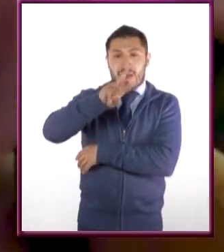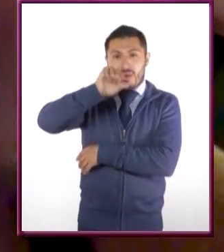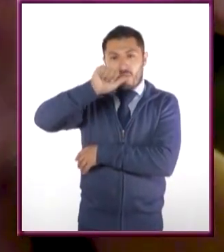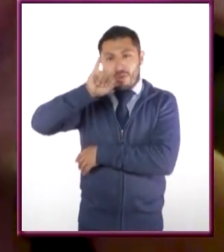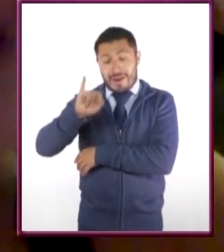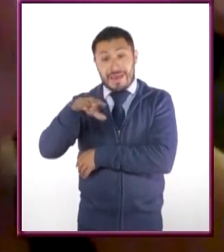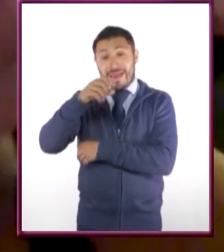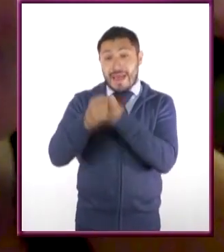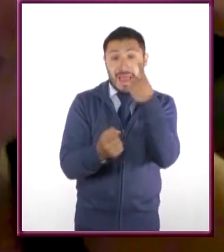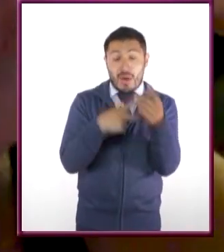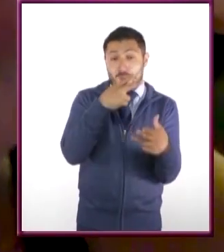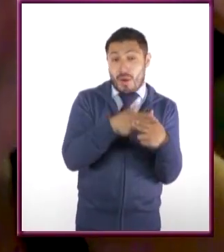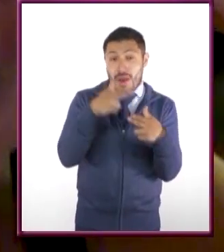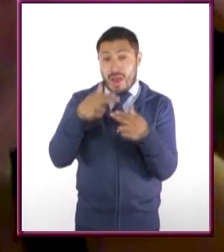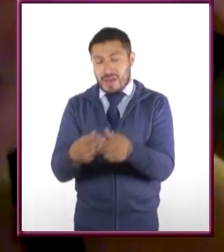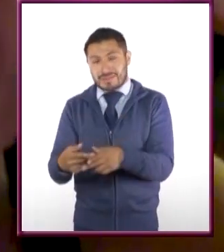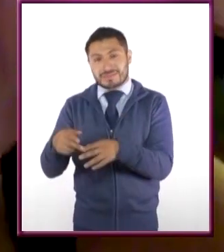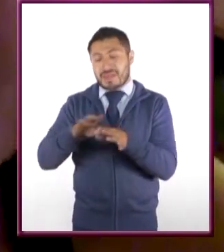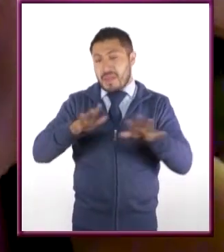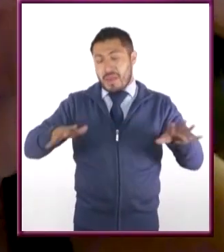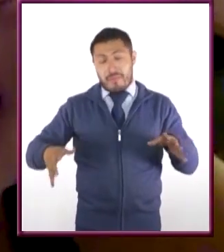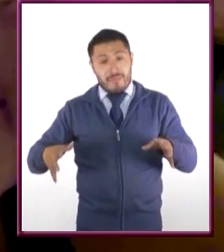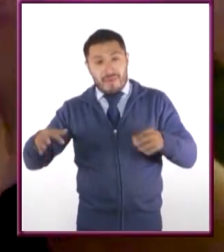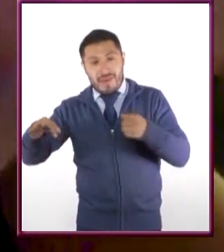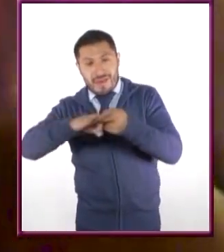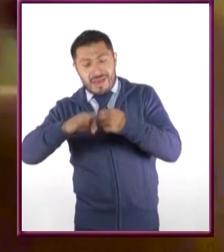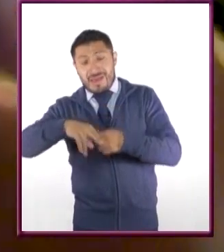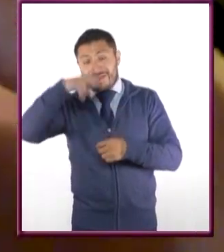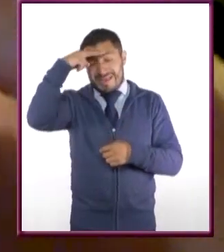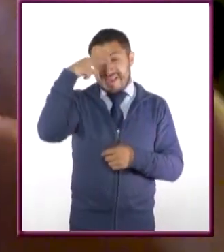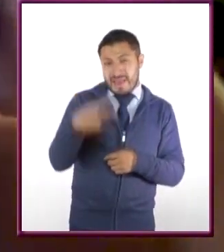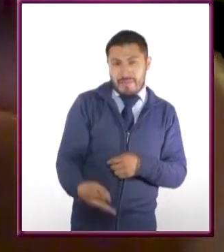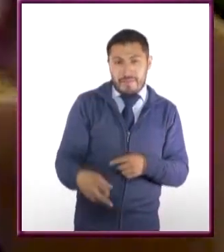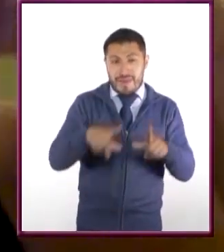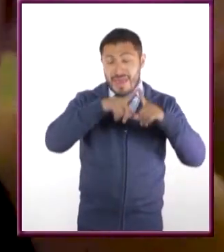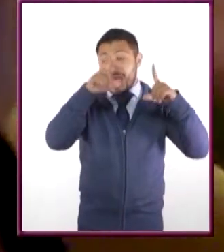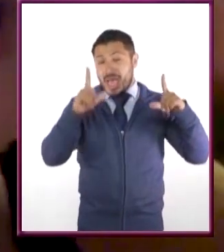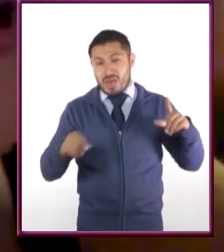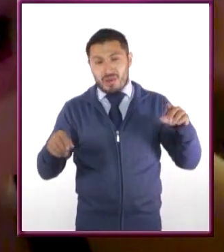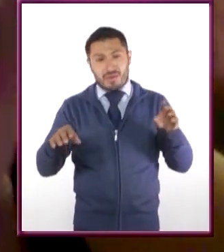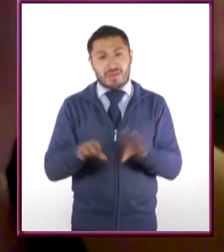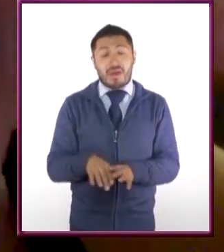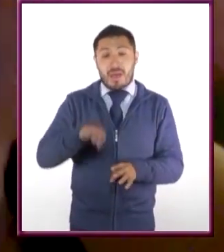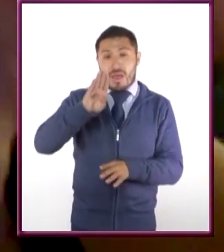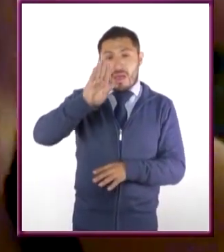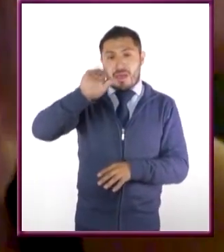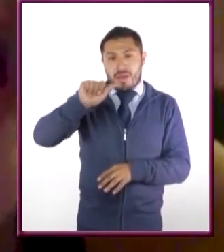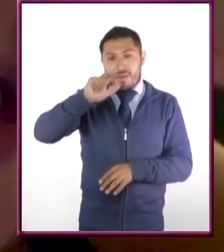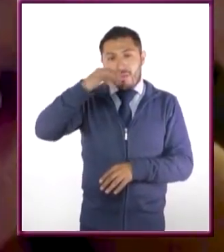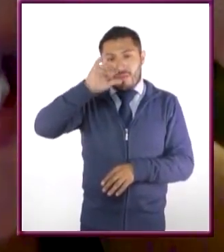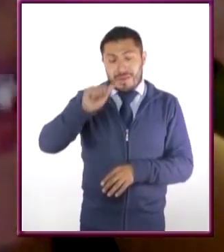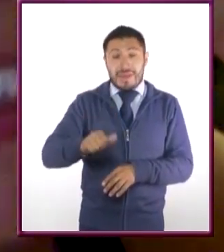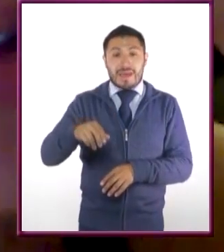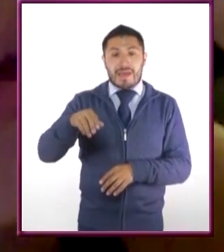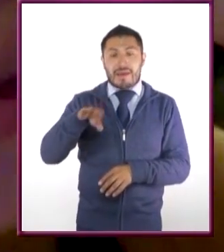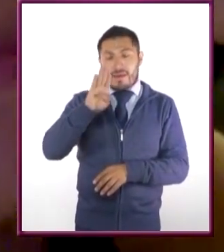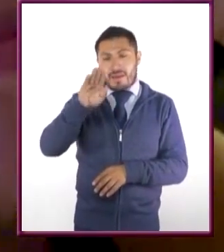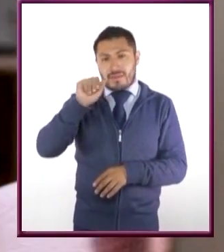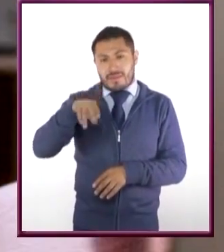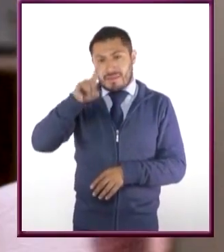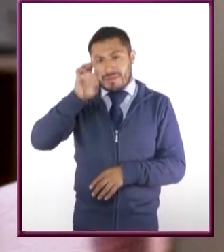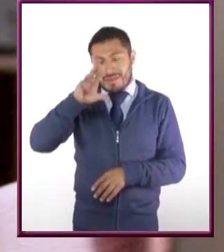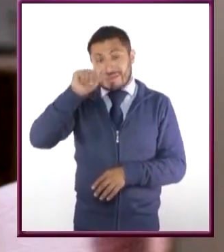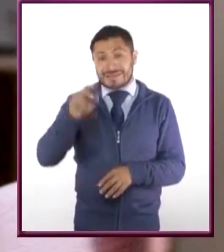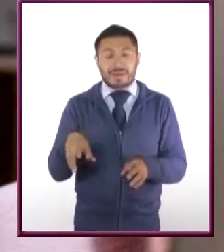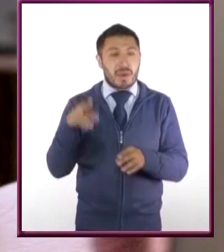costas mexicanas, ¿no? En lo que es básicamente la Bahía Banderas entre Nayarit y Jalisco, ¿no?